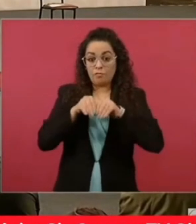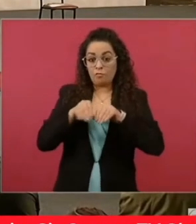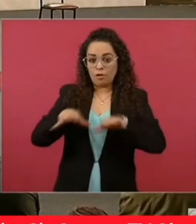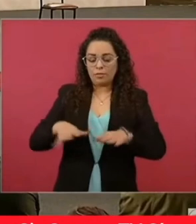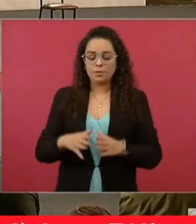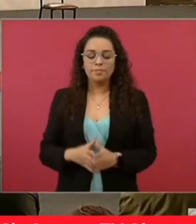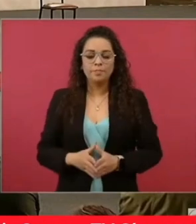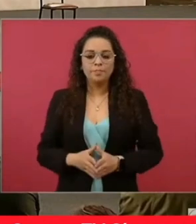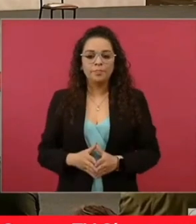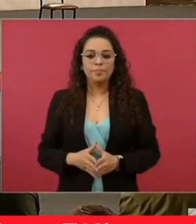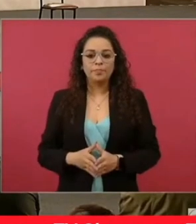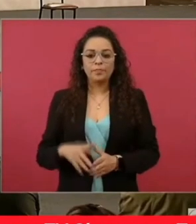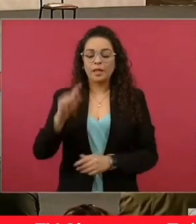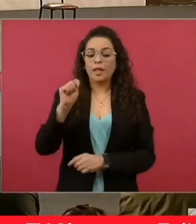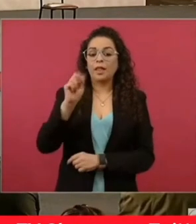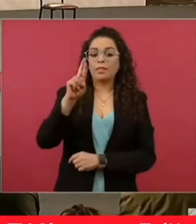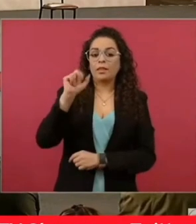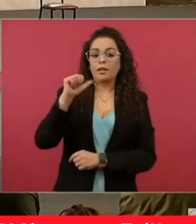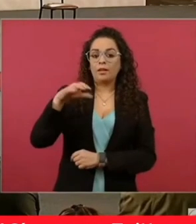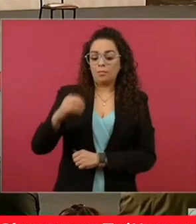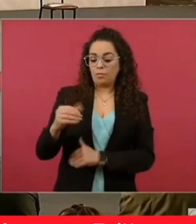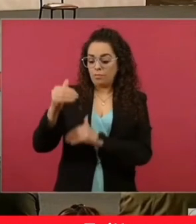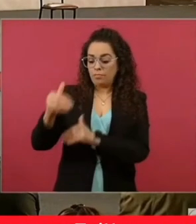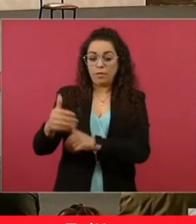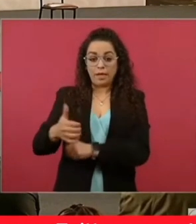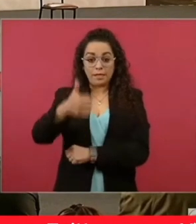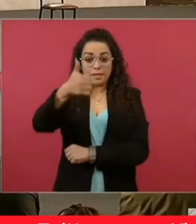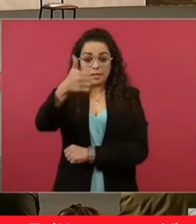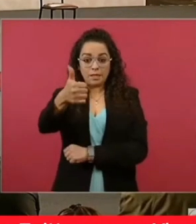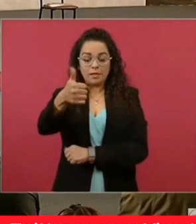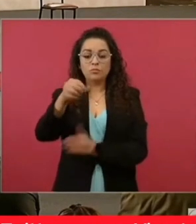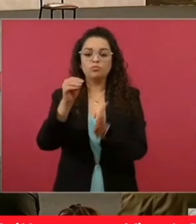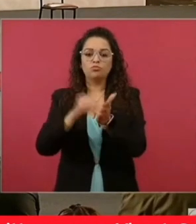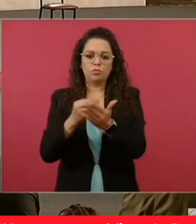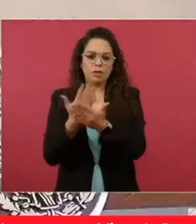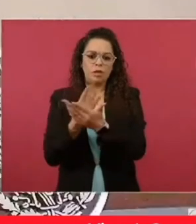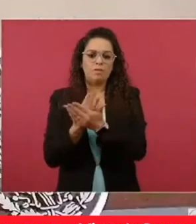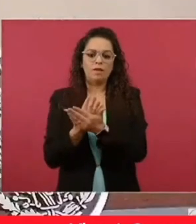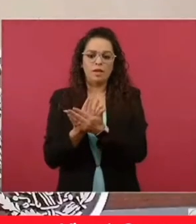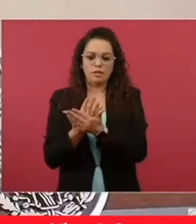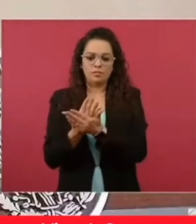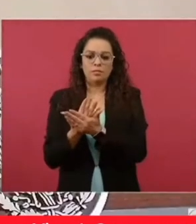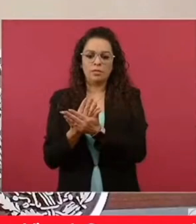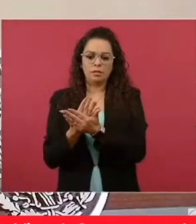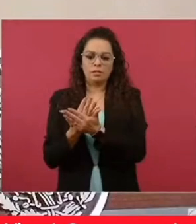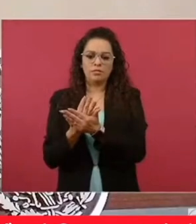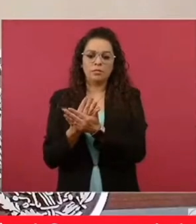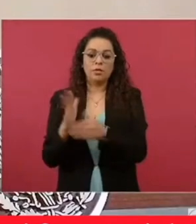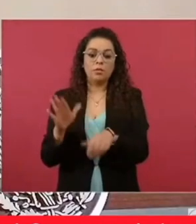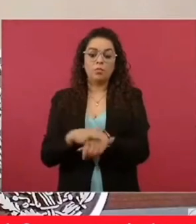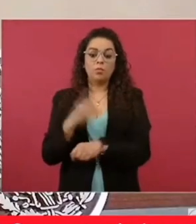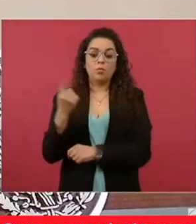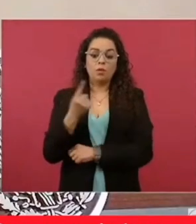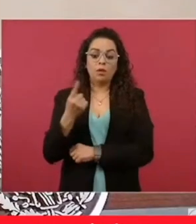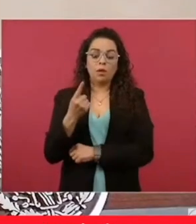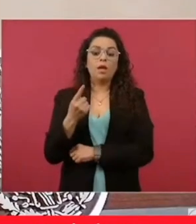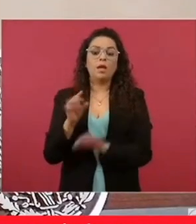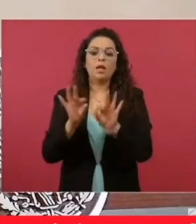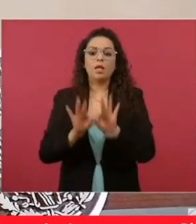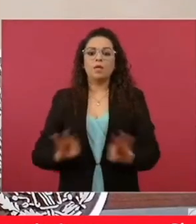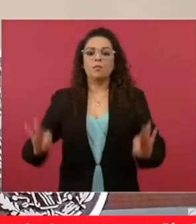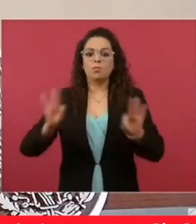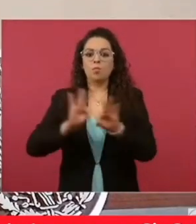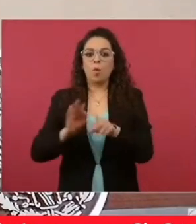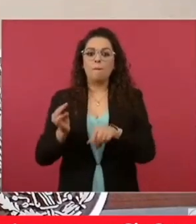es donde tenemos todavía un pendiente por lo que hace a ciertas áreas en donde hay monumentos de cierta relevancia